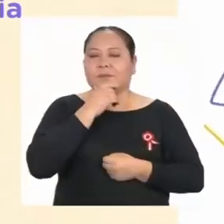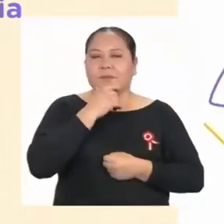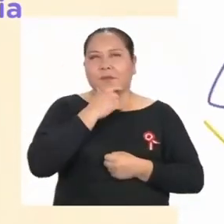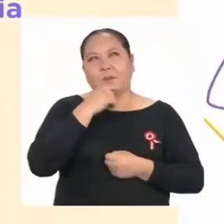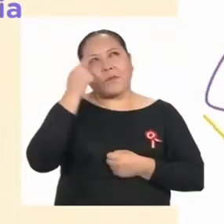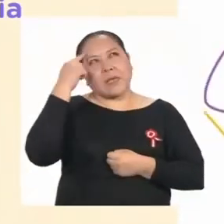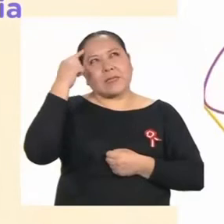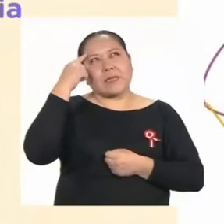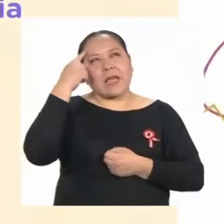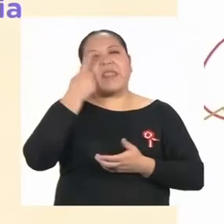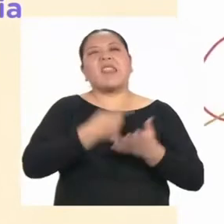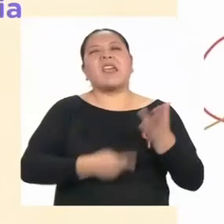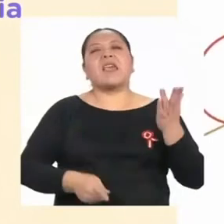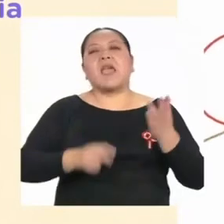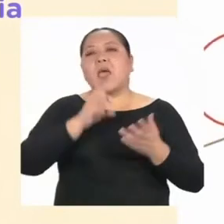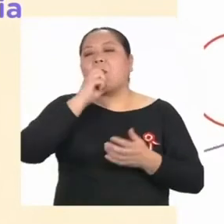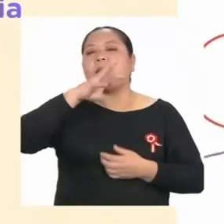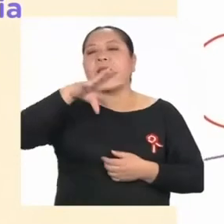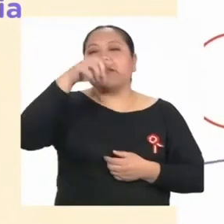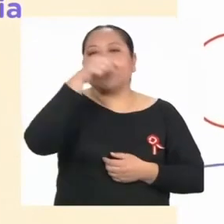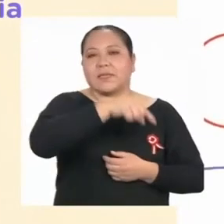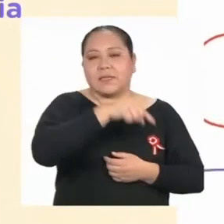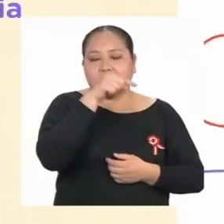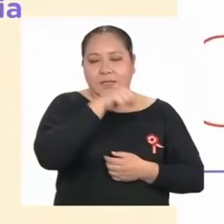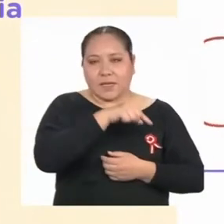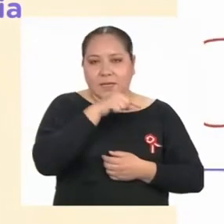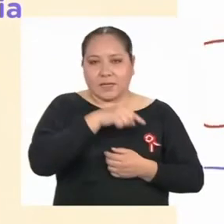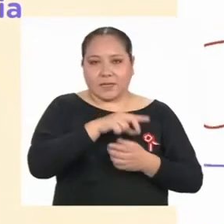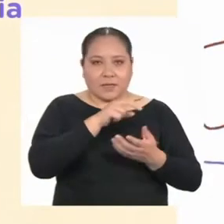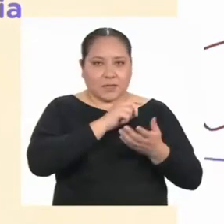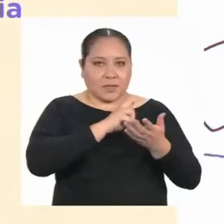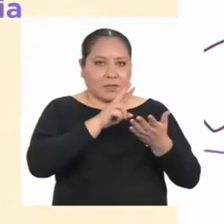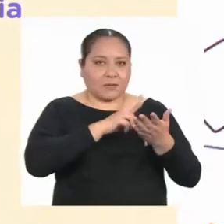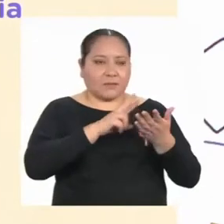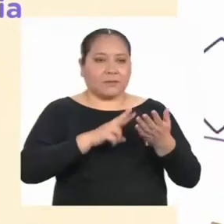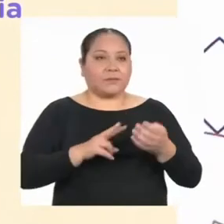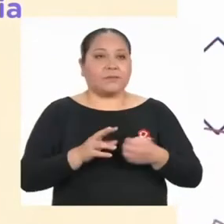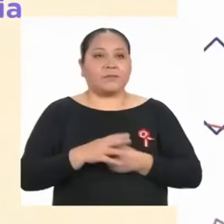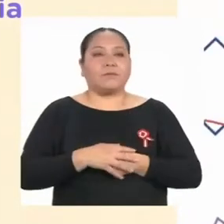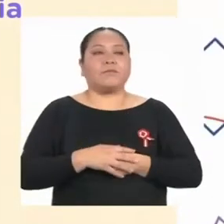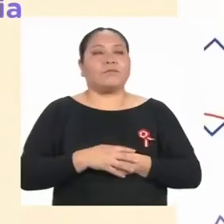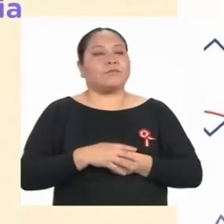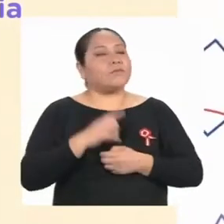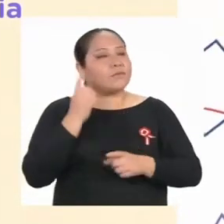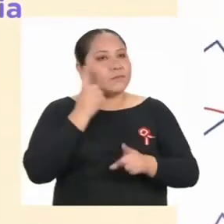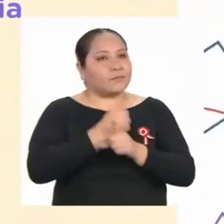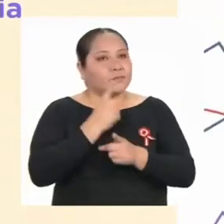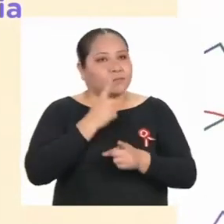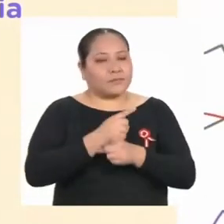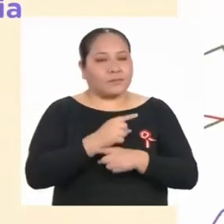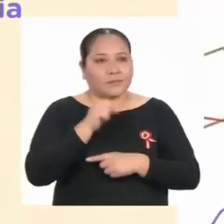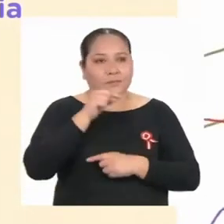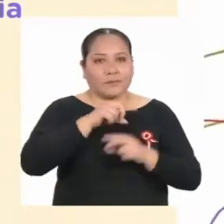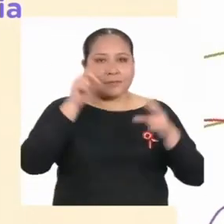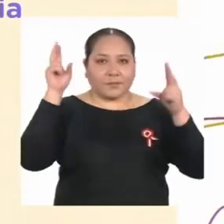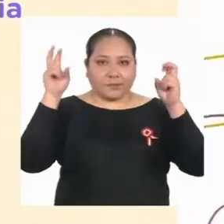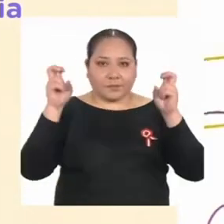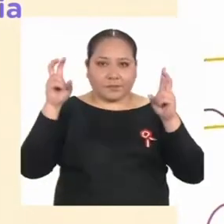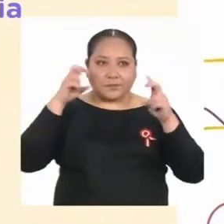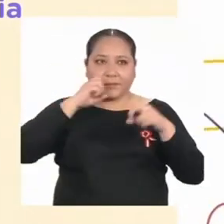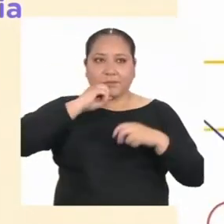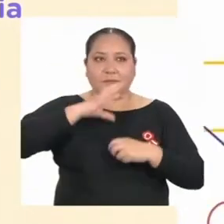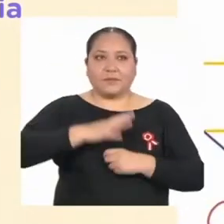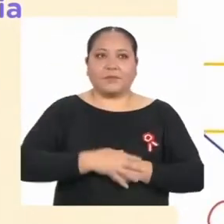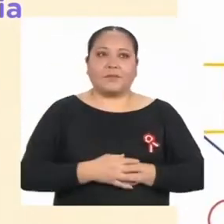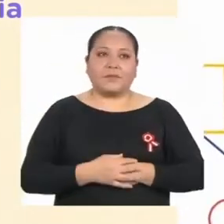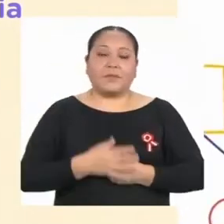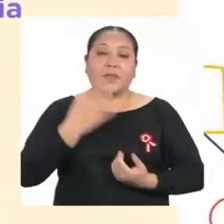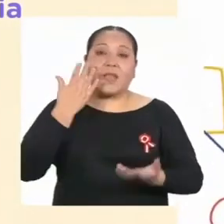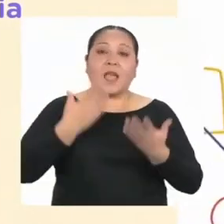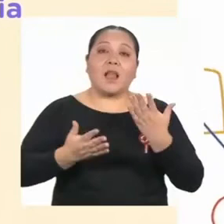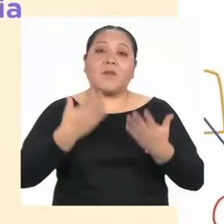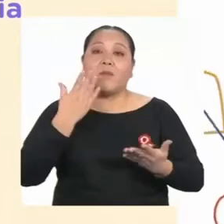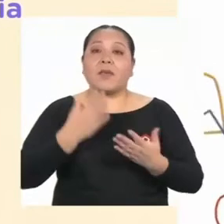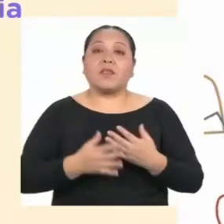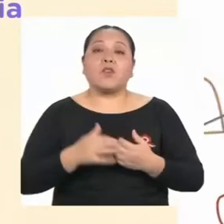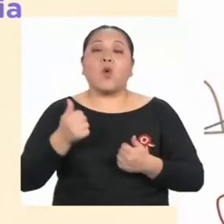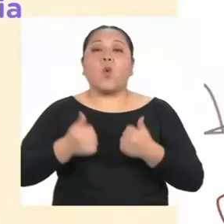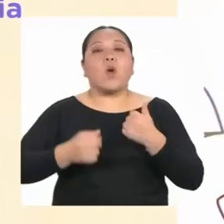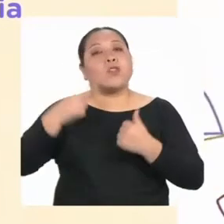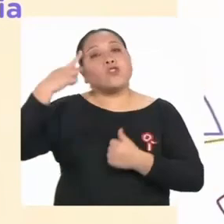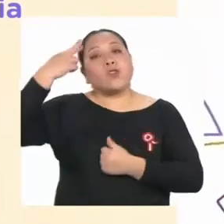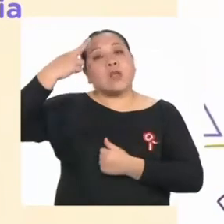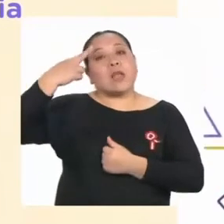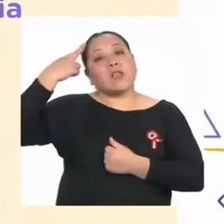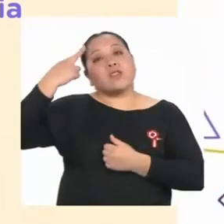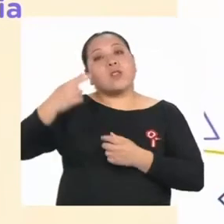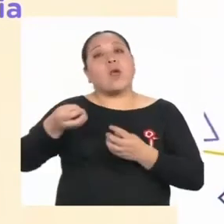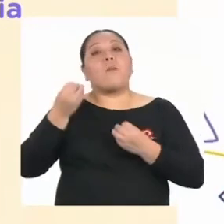el tema del texto analizando el título, ¿no? Eso mismo, y nuestro título dice, Posibles causas de